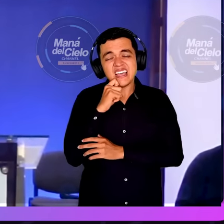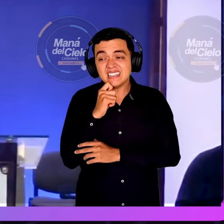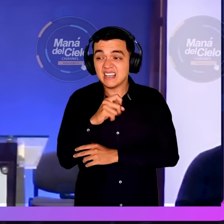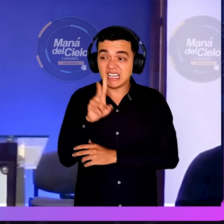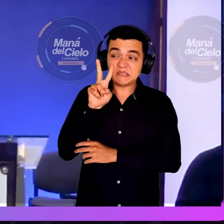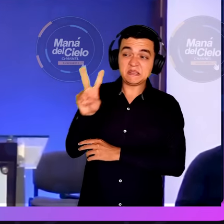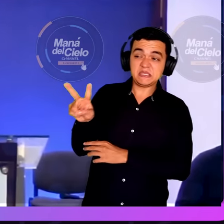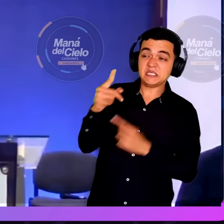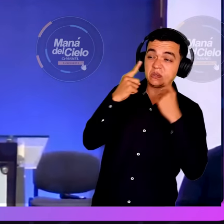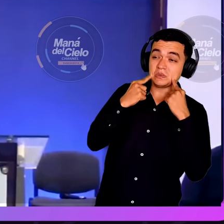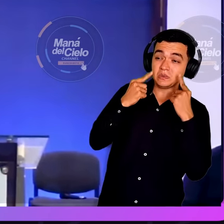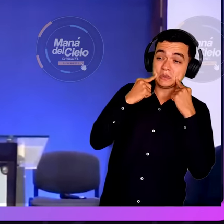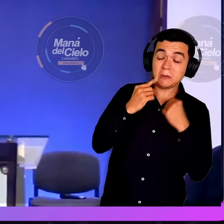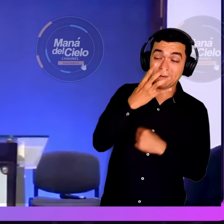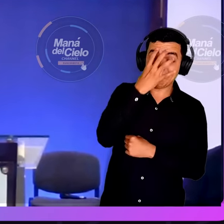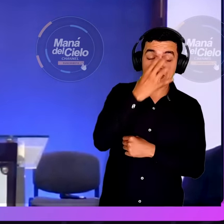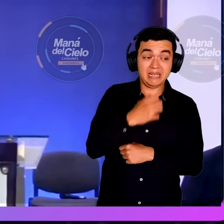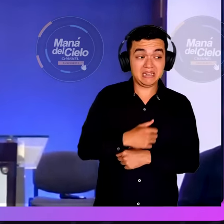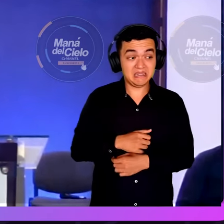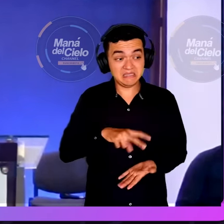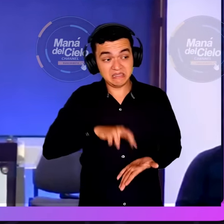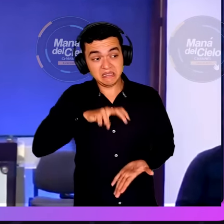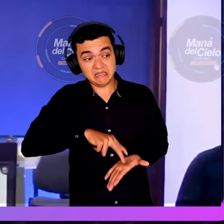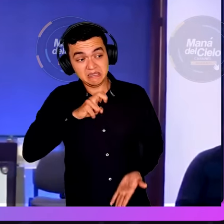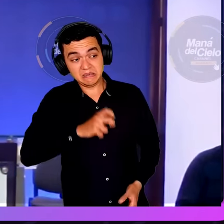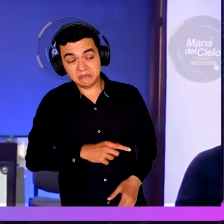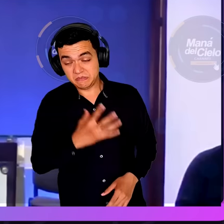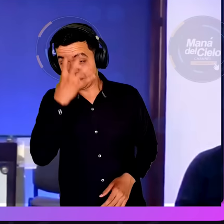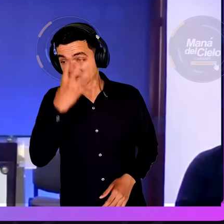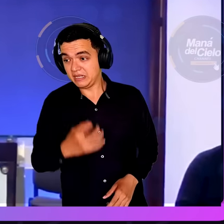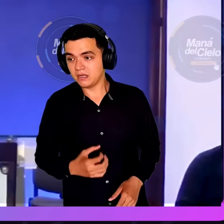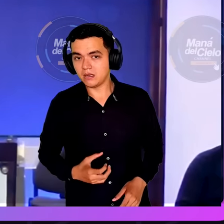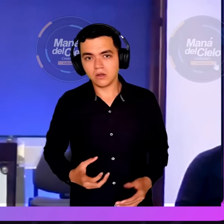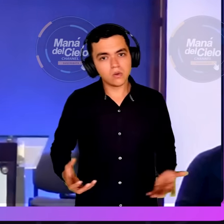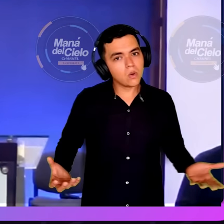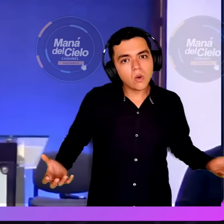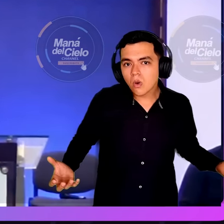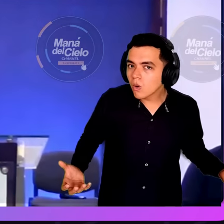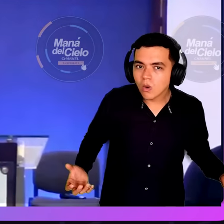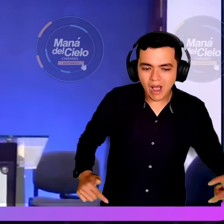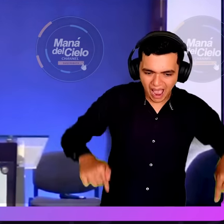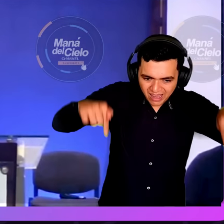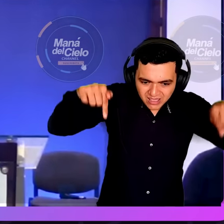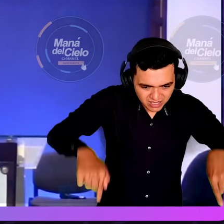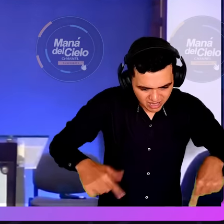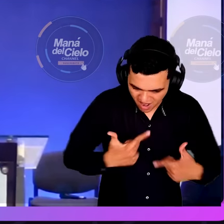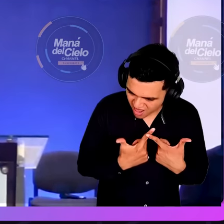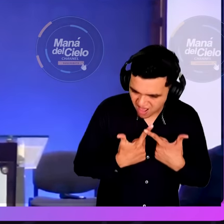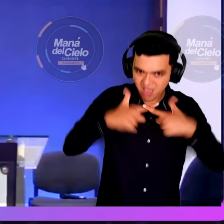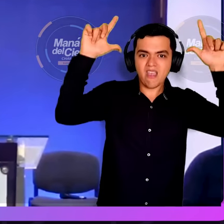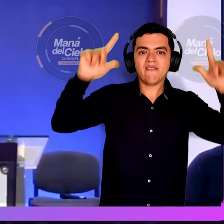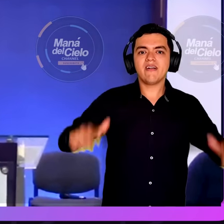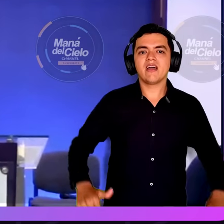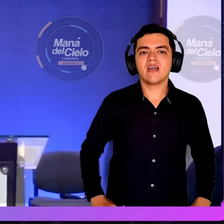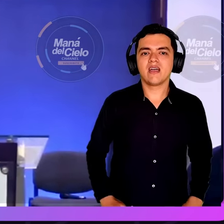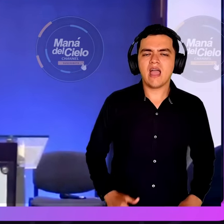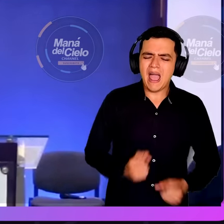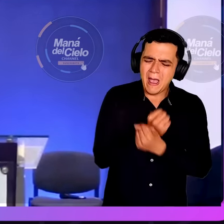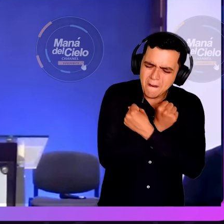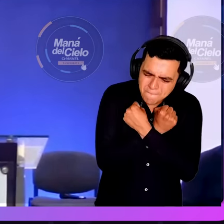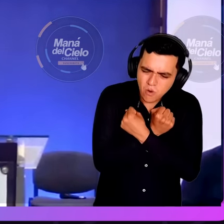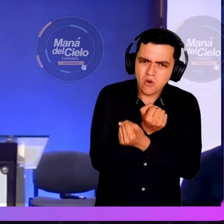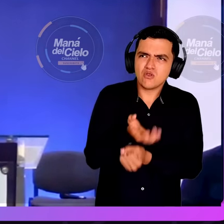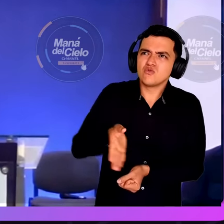gente avivamiento y todo el mundo gloria a Dios y alababa a Dios. Y ahora cuando la gente ya llora mucho, uy, pero qué lloradera, que guarde su posición. Cuando la ven tirada orando, uy, no,